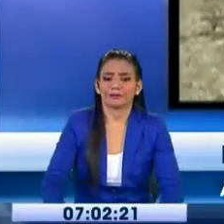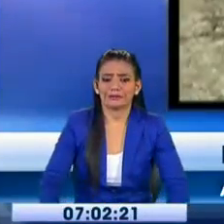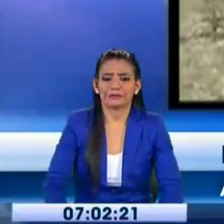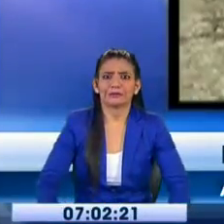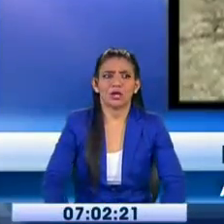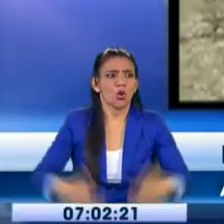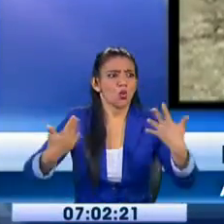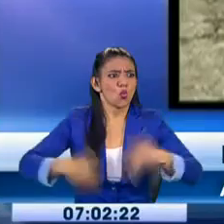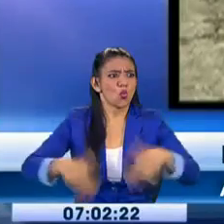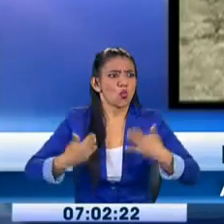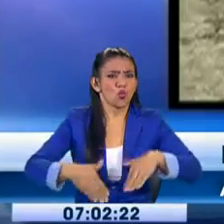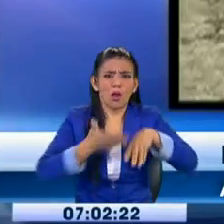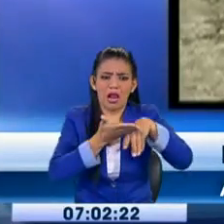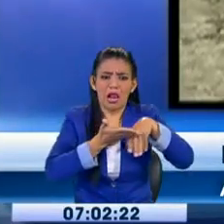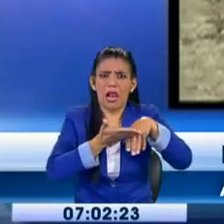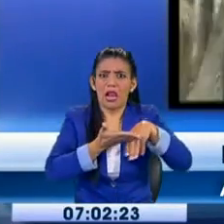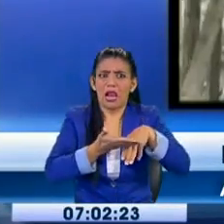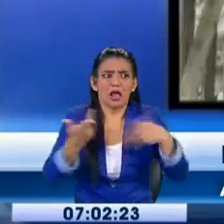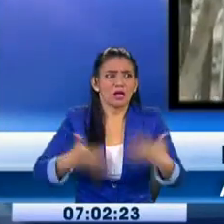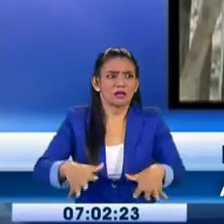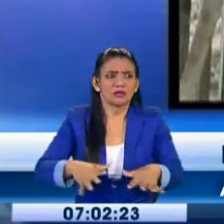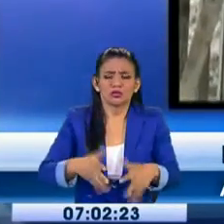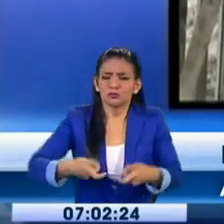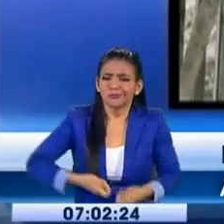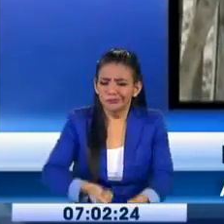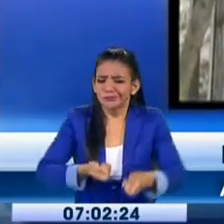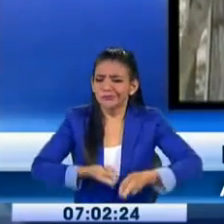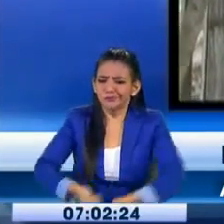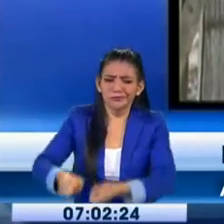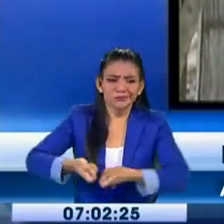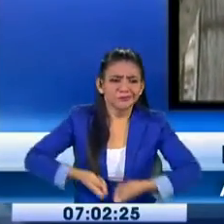lodo, todo, hasta las 10 de la mañana estuvimos echándole aquí el